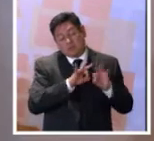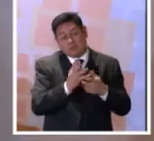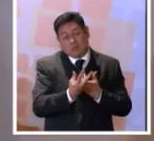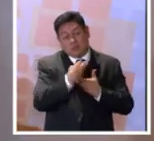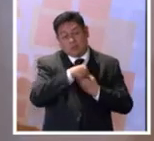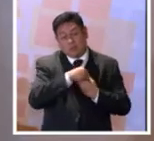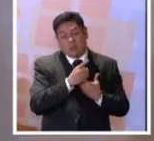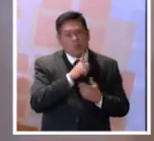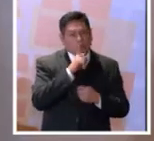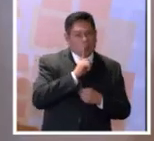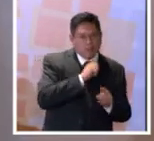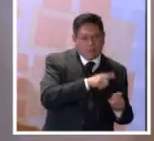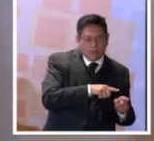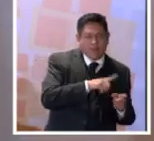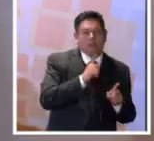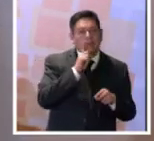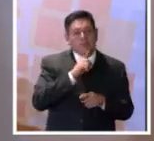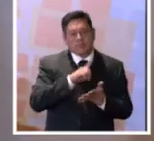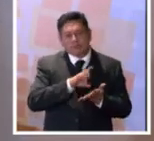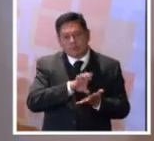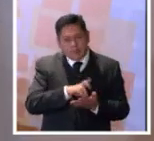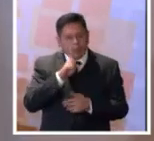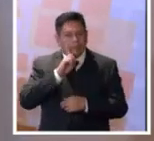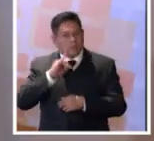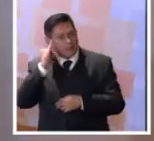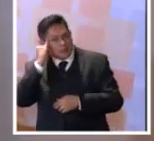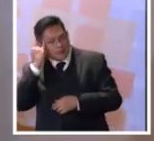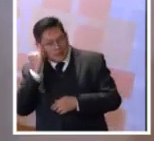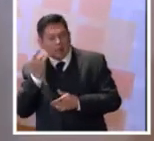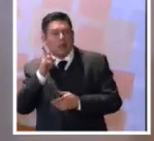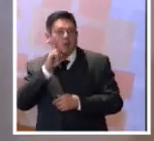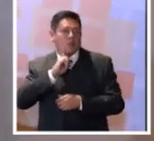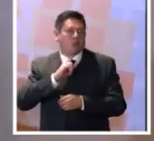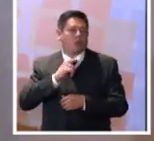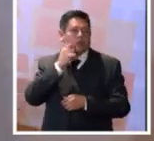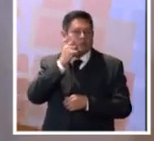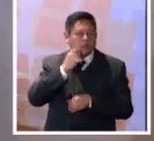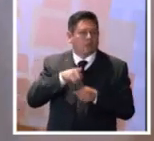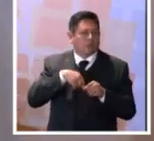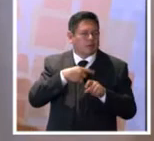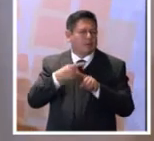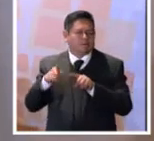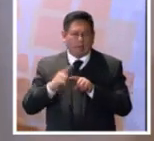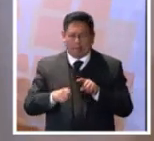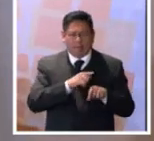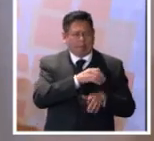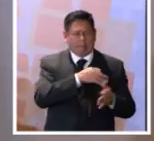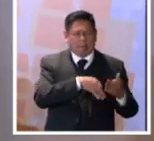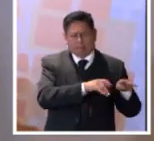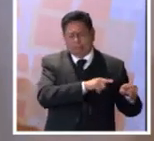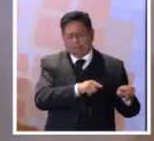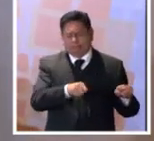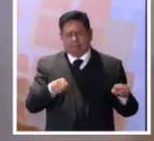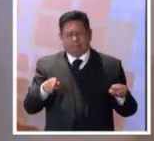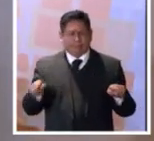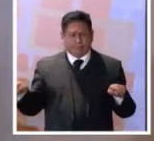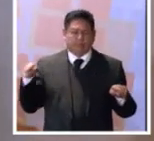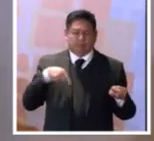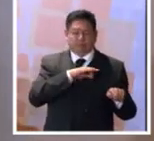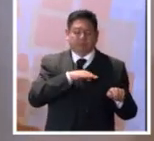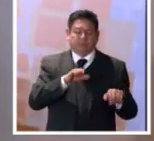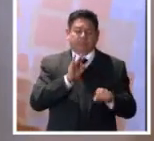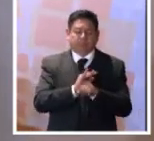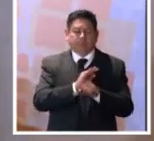pertenecientes a etnias, otras razas, etcétera, para que efectivamente puedan denunciar y puedan recibir una justicia, y una justicia a